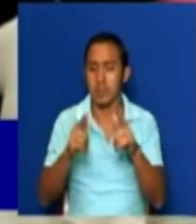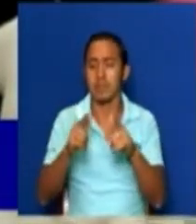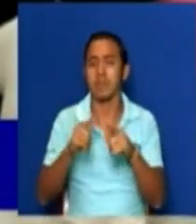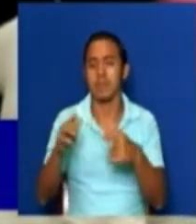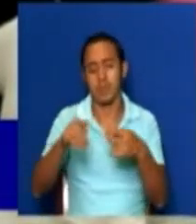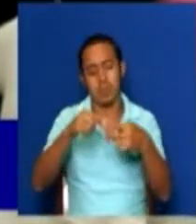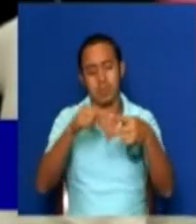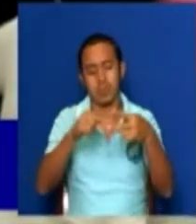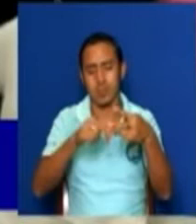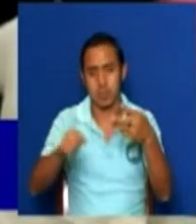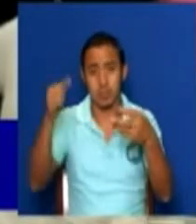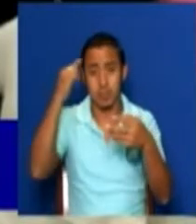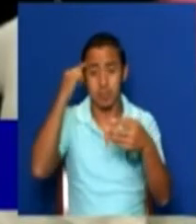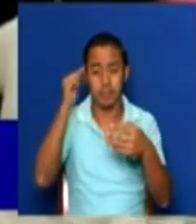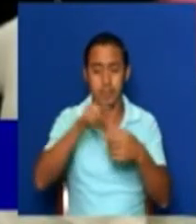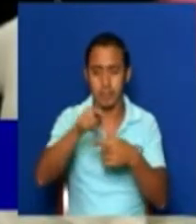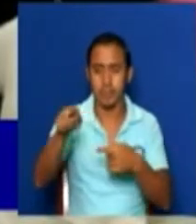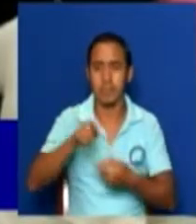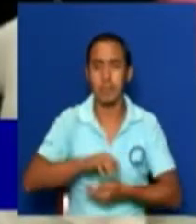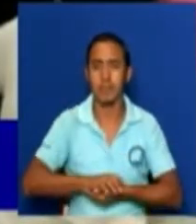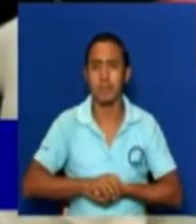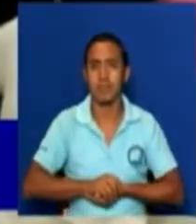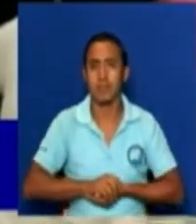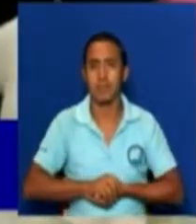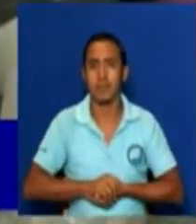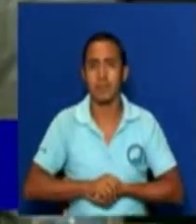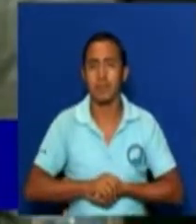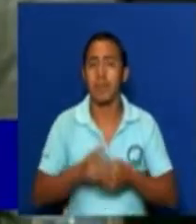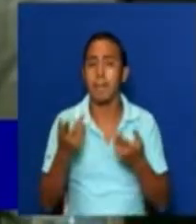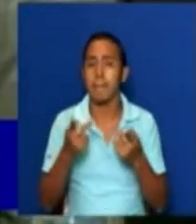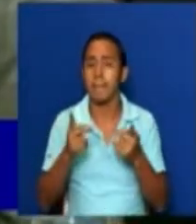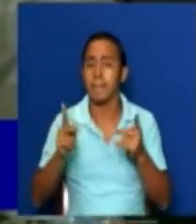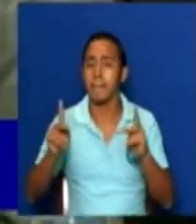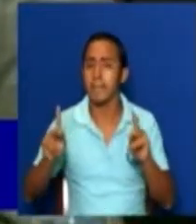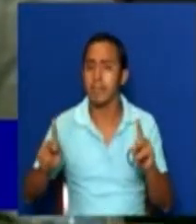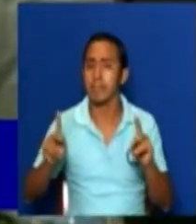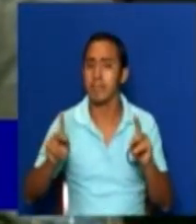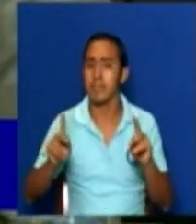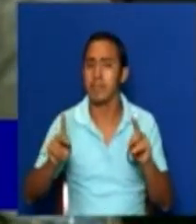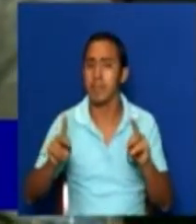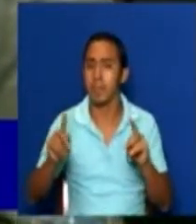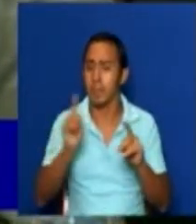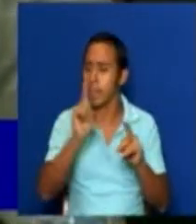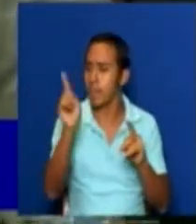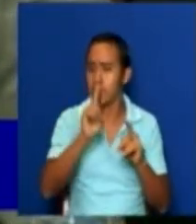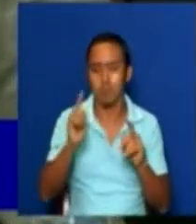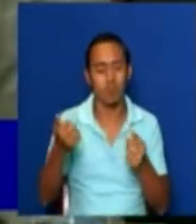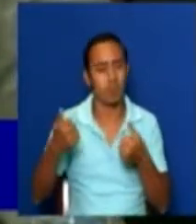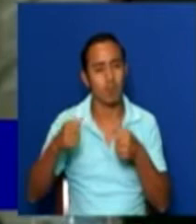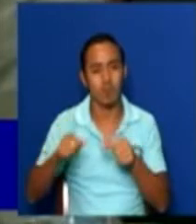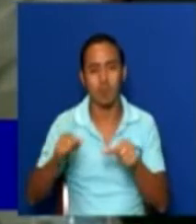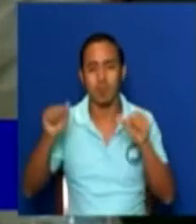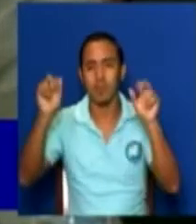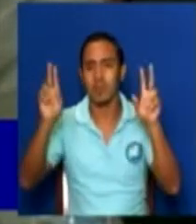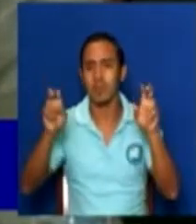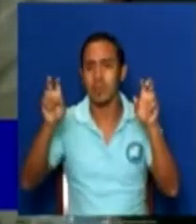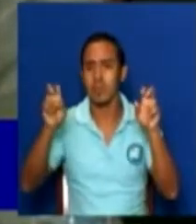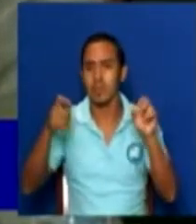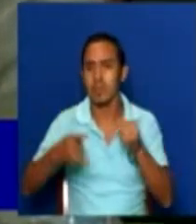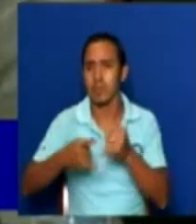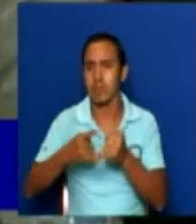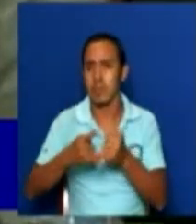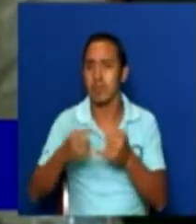otras reflexiones que él hizo, pero hay otras cosas con las que no compartimos, ¿verdad? El tema de género sí ha